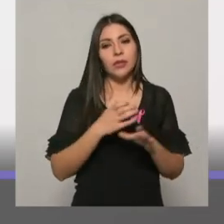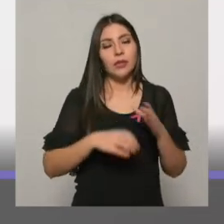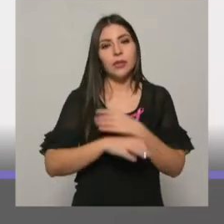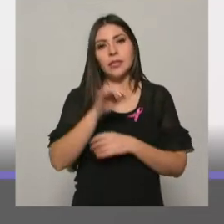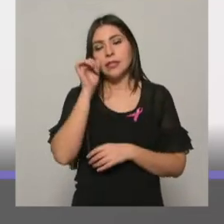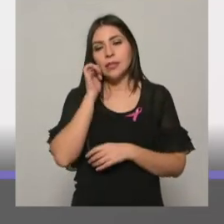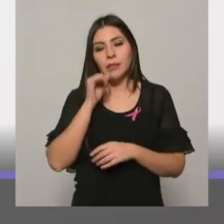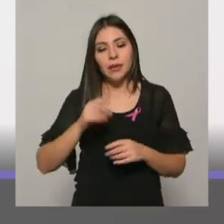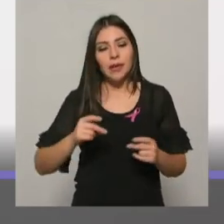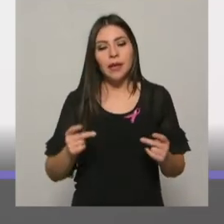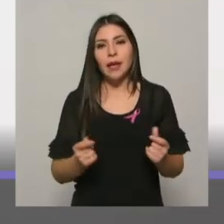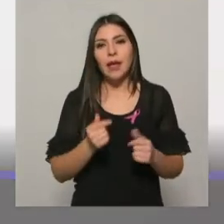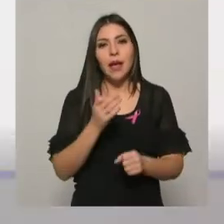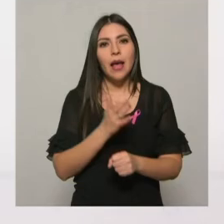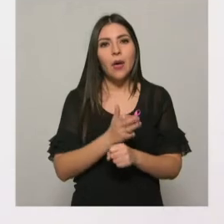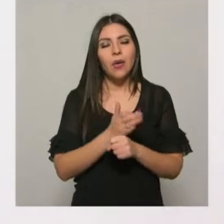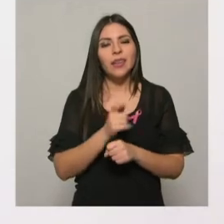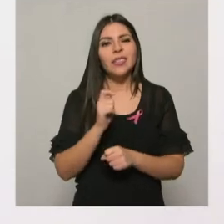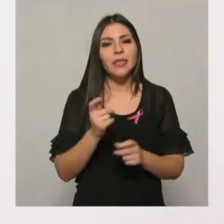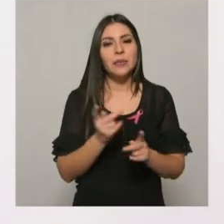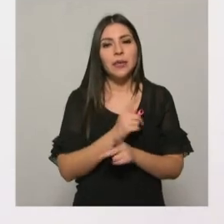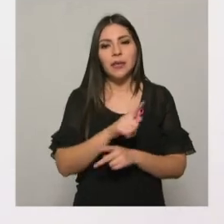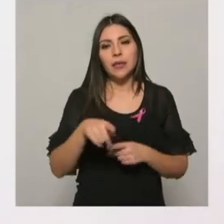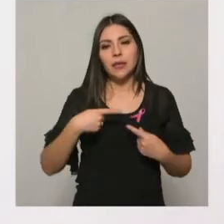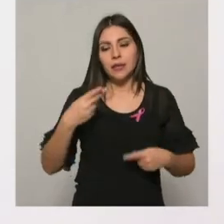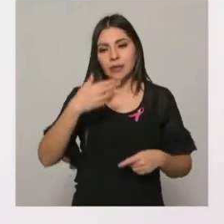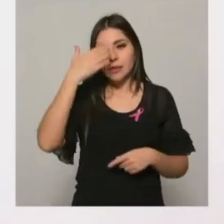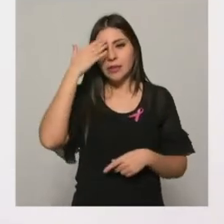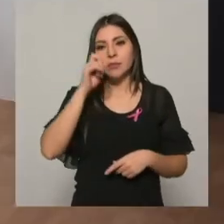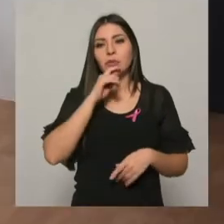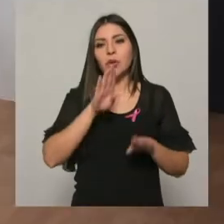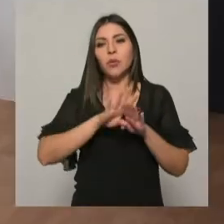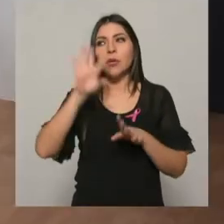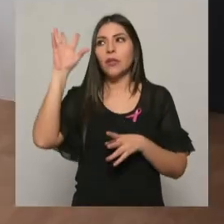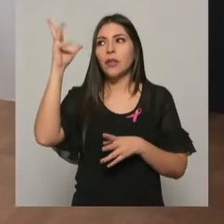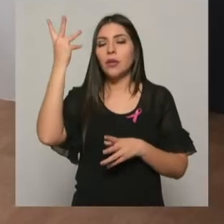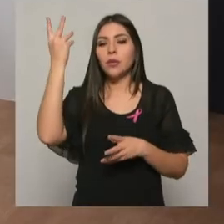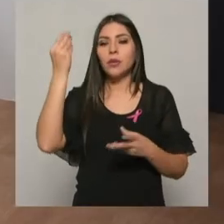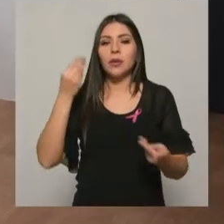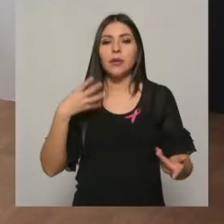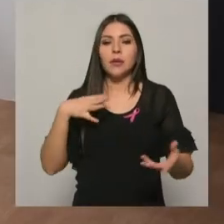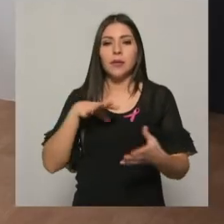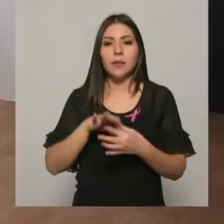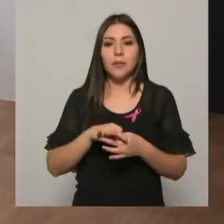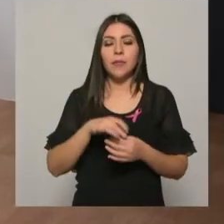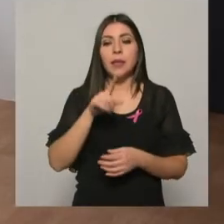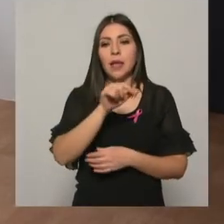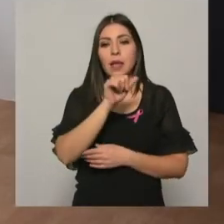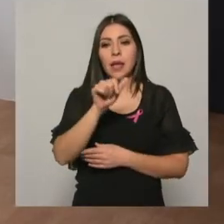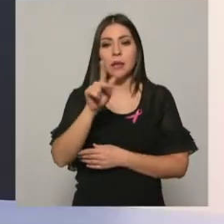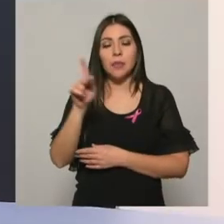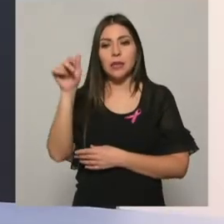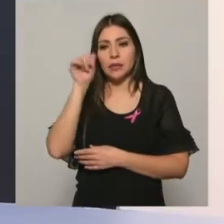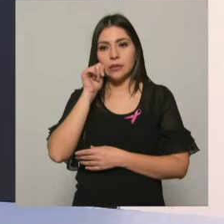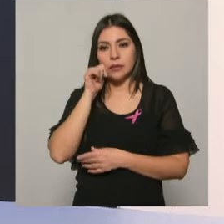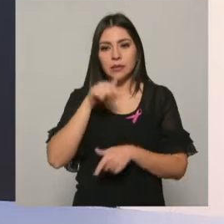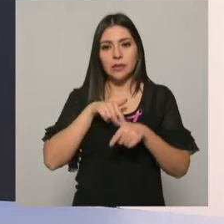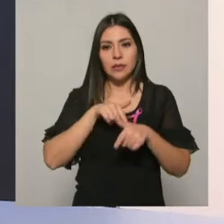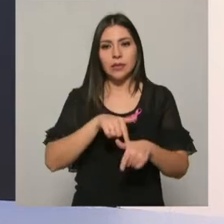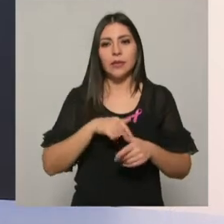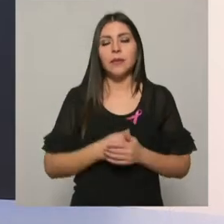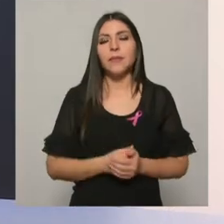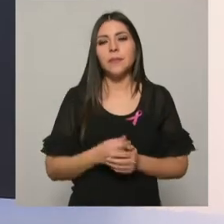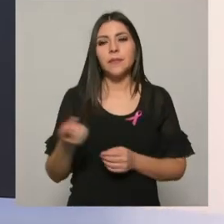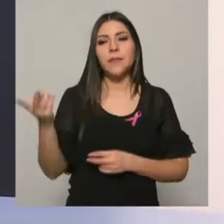del momento para que todo el mundo esté enterado y cómo se relaciona con la tecnología. ¿Seguimos con aplicaciones? Claro que sí. Oye, siempre que vienes nos traes